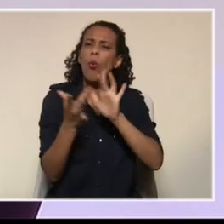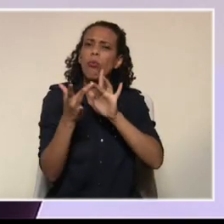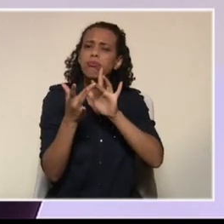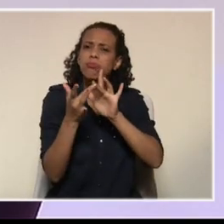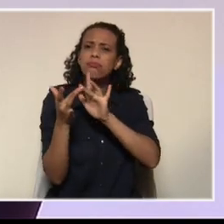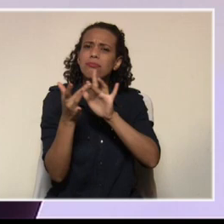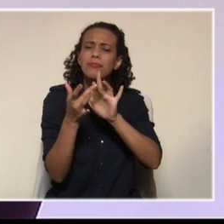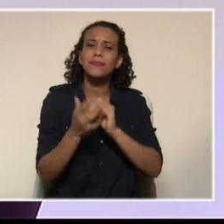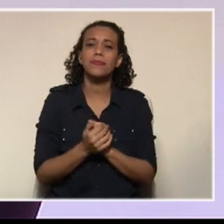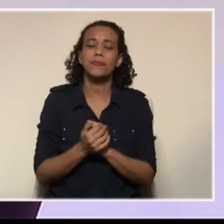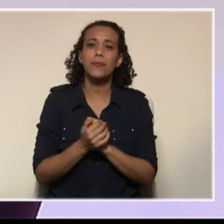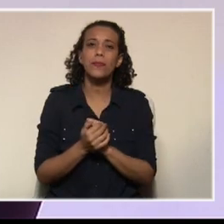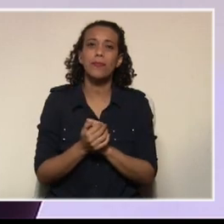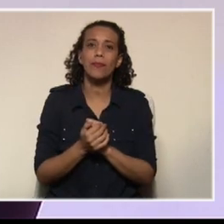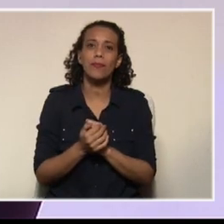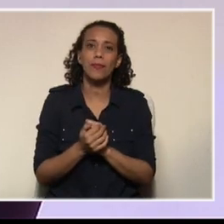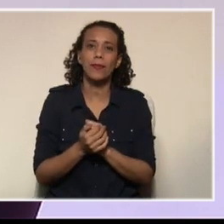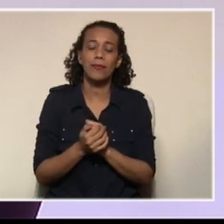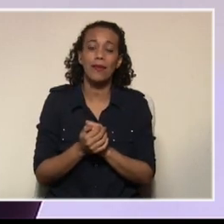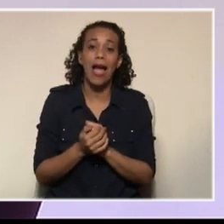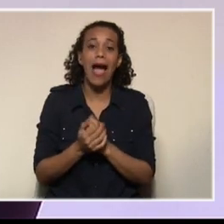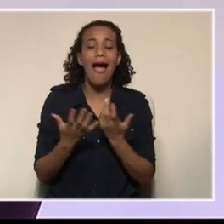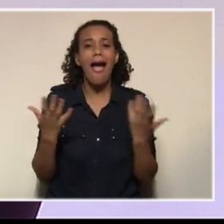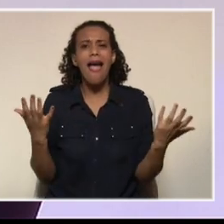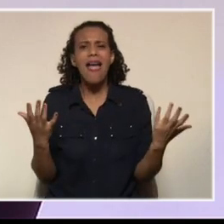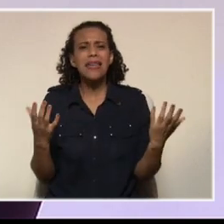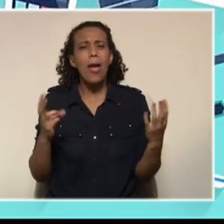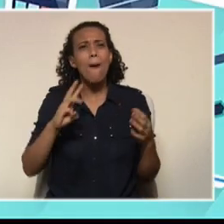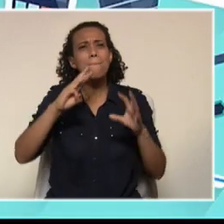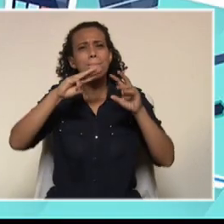son la multimedia. ¿Y qué es la